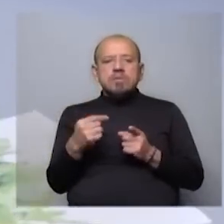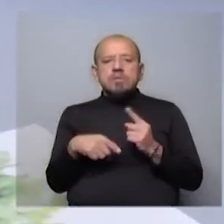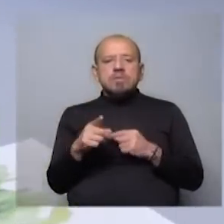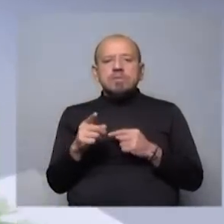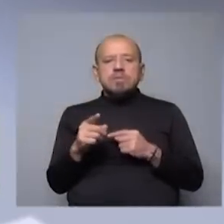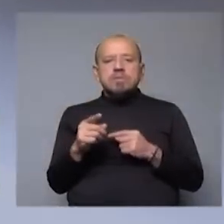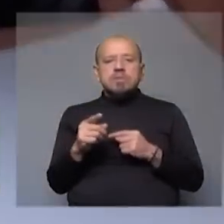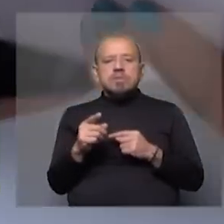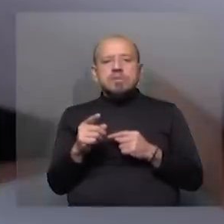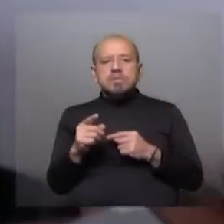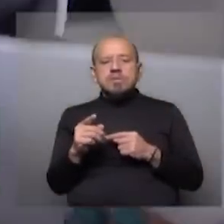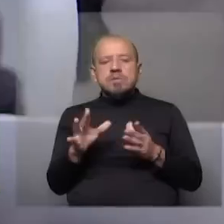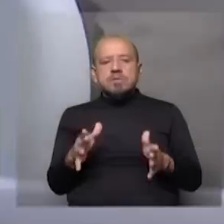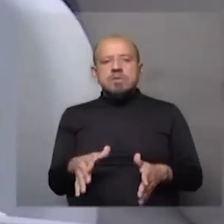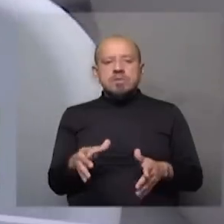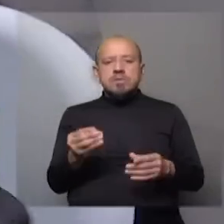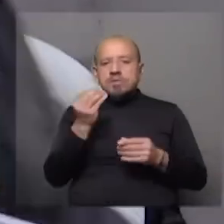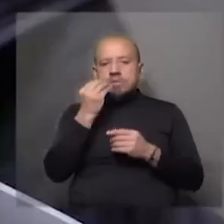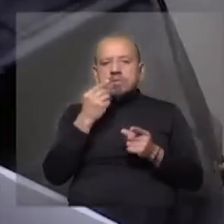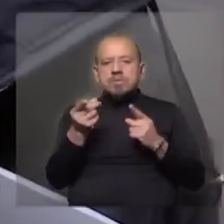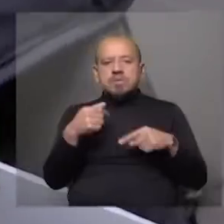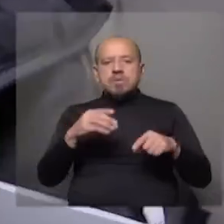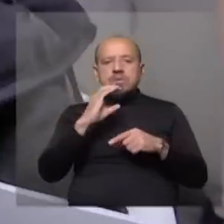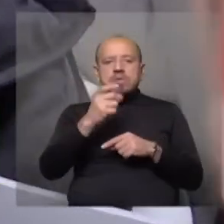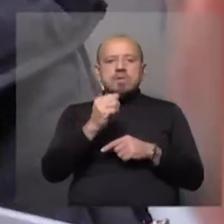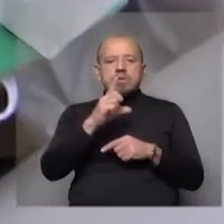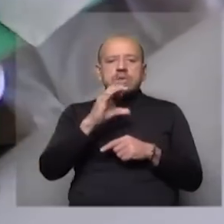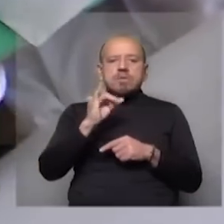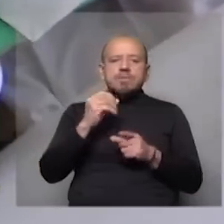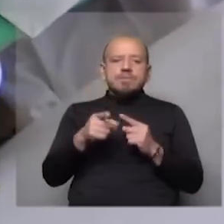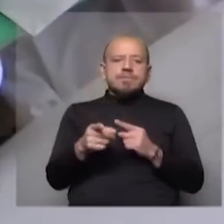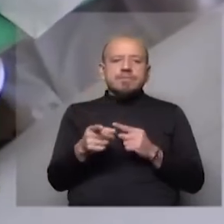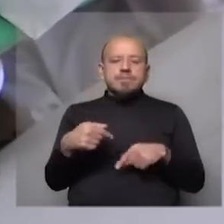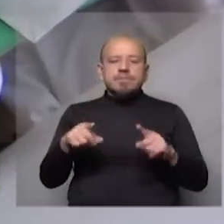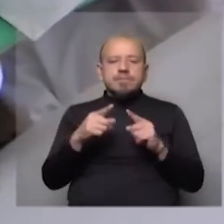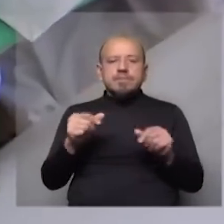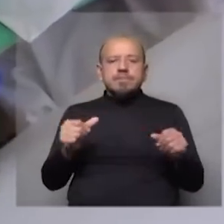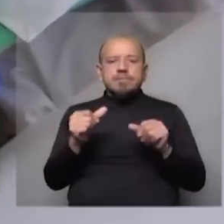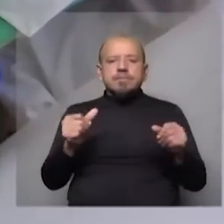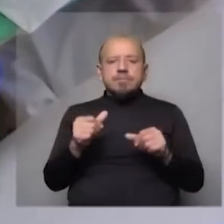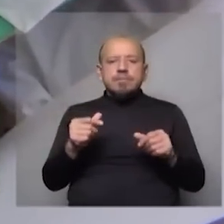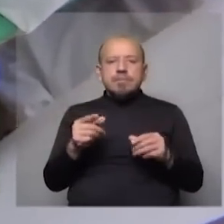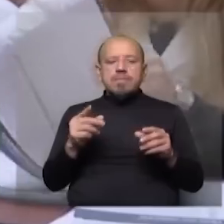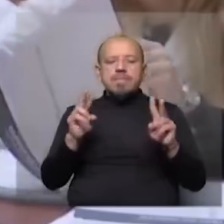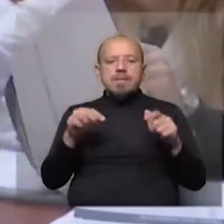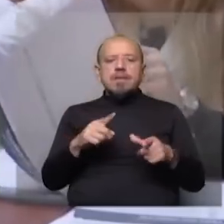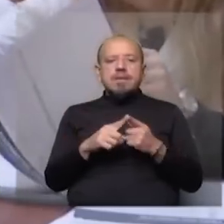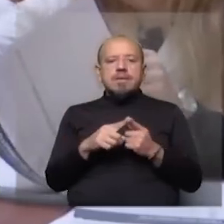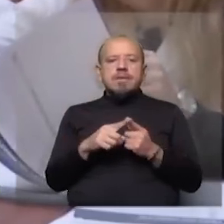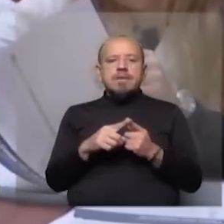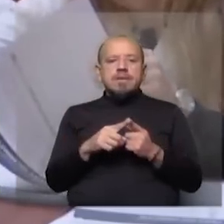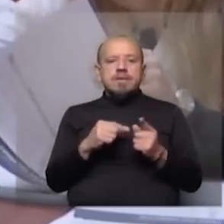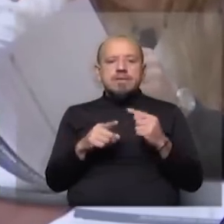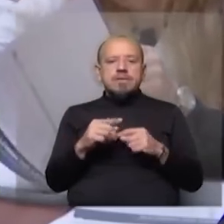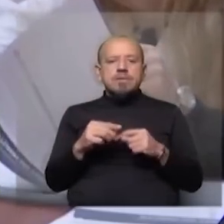en las jornadas es una alimentación con abundante calcio eh la realización de ejercicio físico